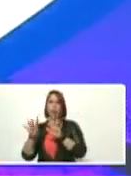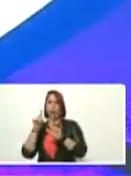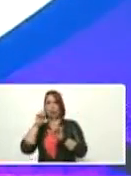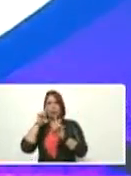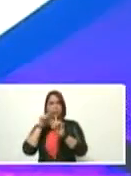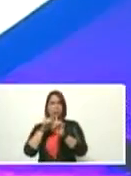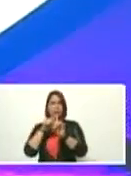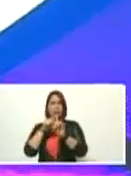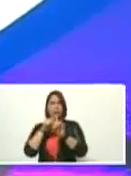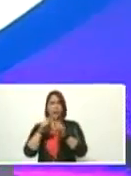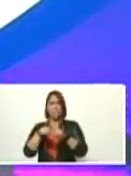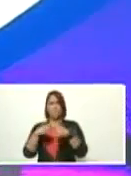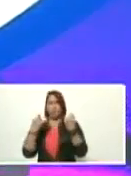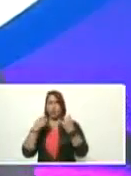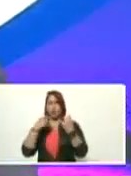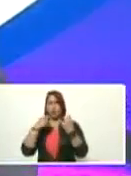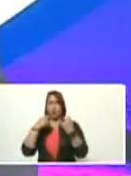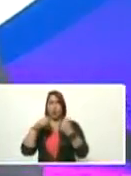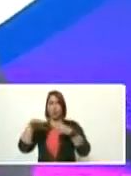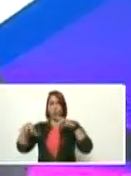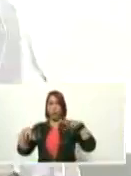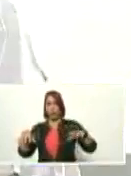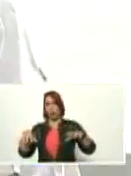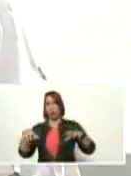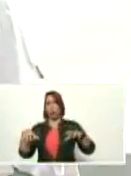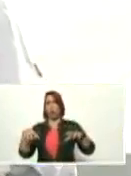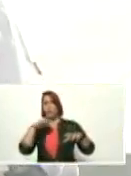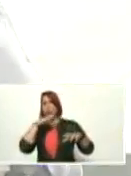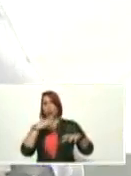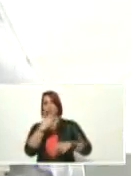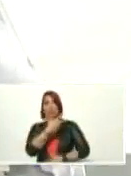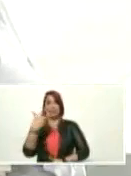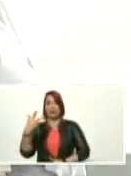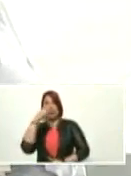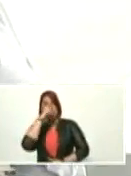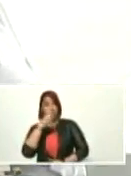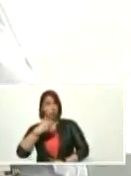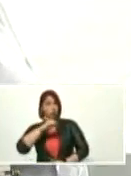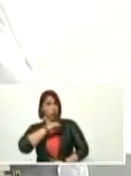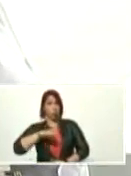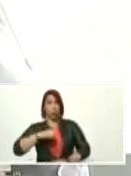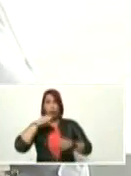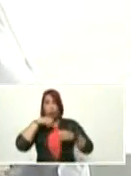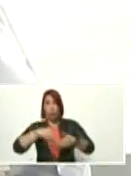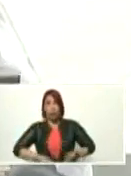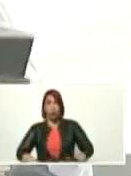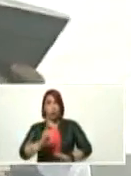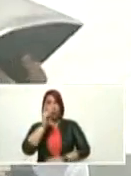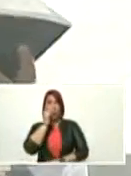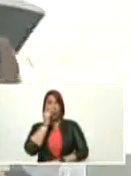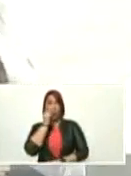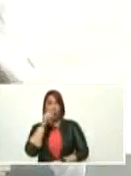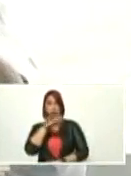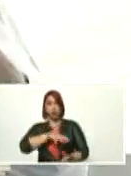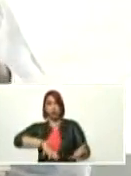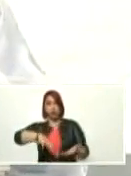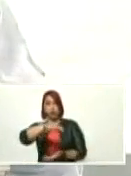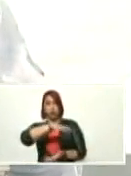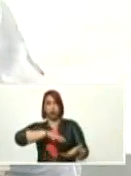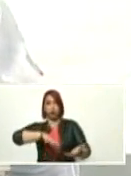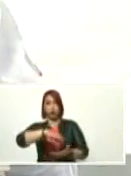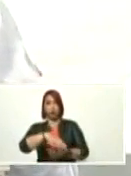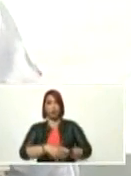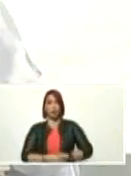dos... 33 años. Correcto. Somos los hijos e hijas del Caracazo, los